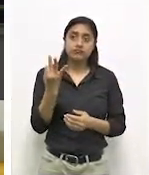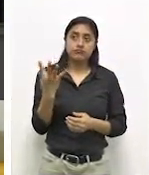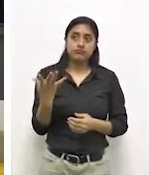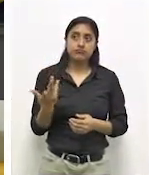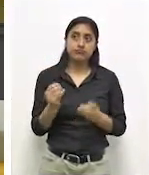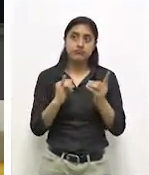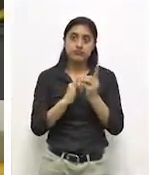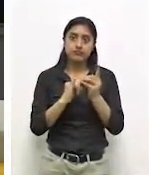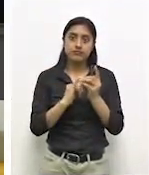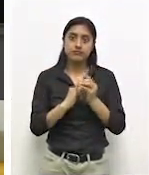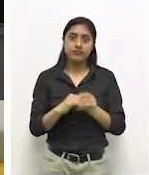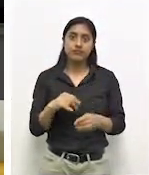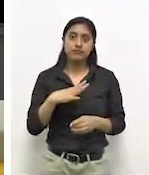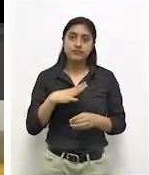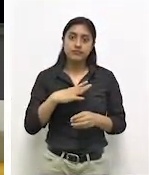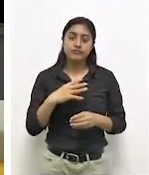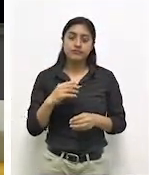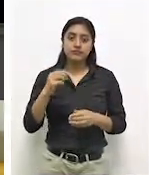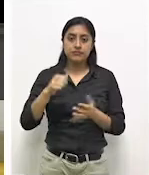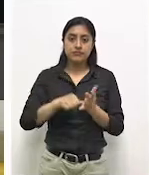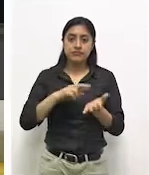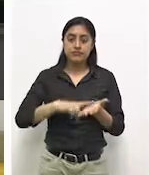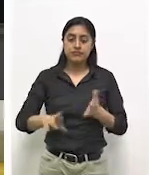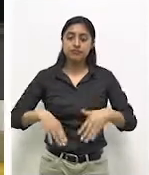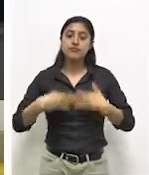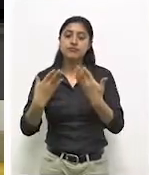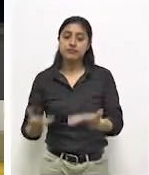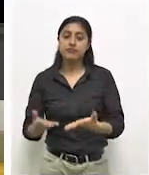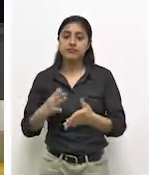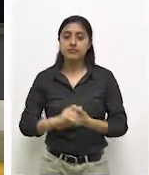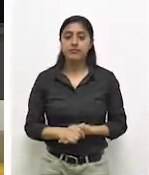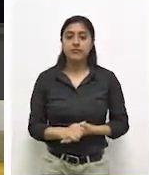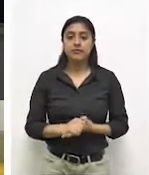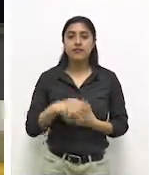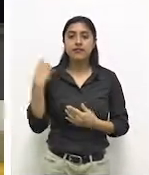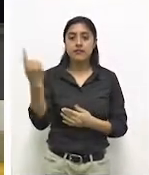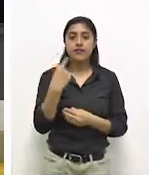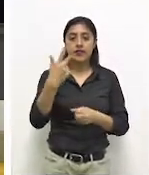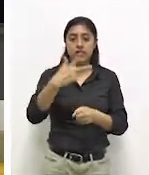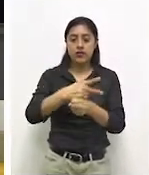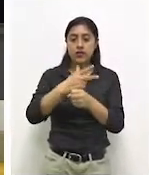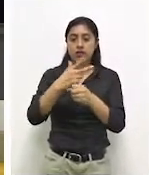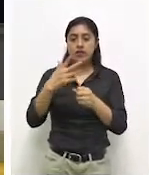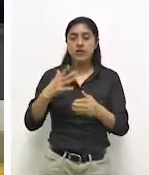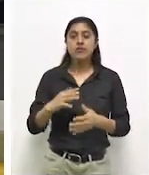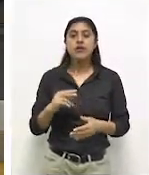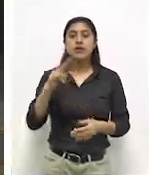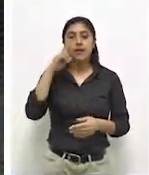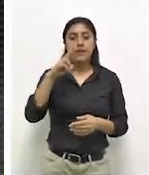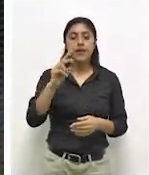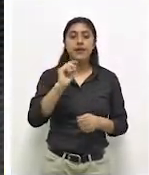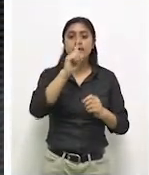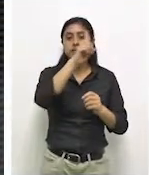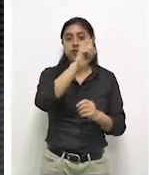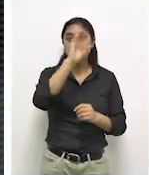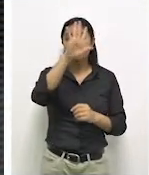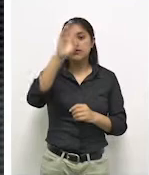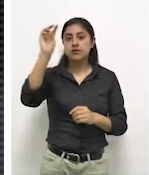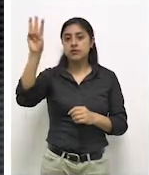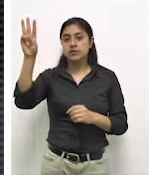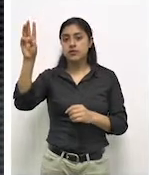la cantidad de DPIs disponibles para entrega en las oficinas de RENAP a nivel nacional. Preste atención, pues en nuestras sedes